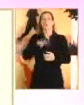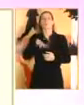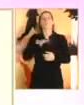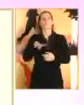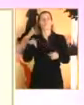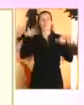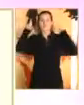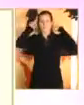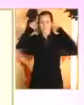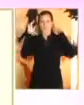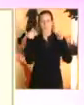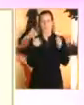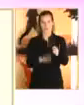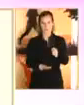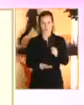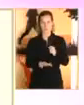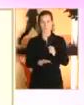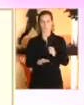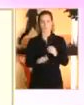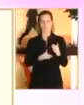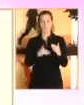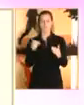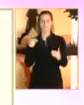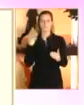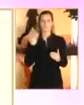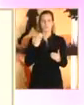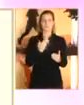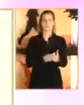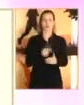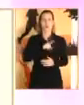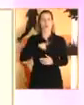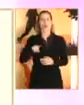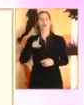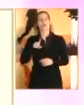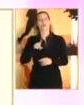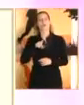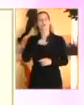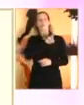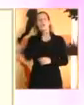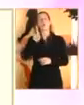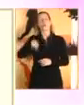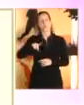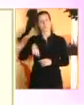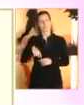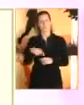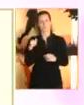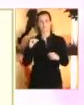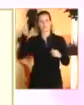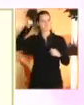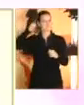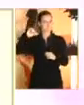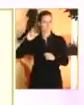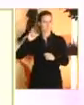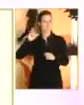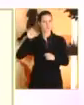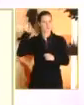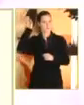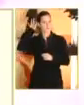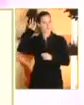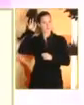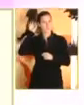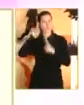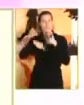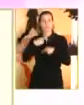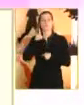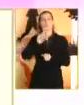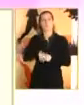audífonos antes de la operación, hasta los 11 meses que fue operado, con 11 meses ya estaba operado, luego un mes